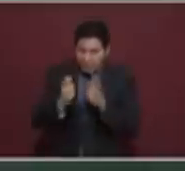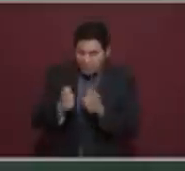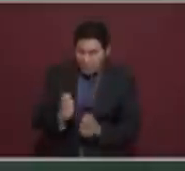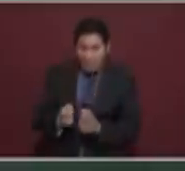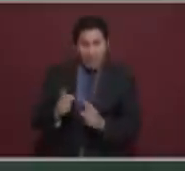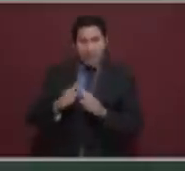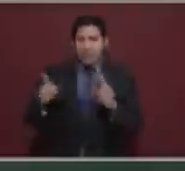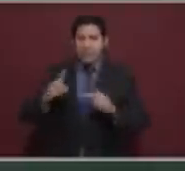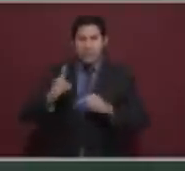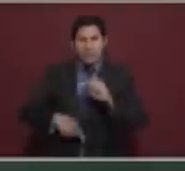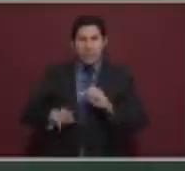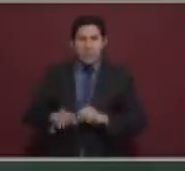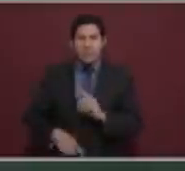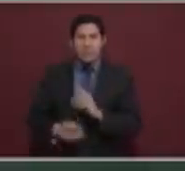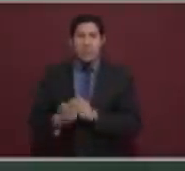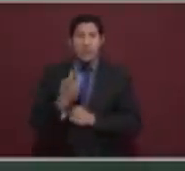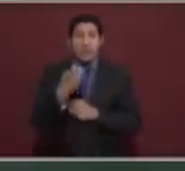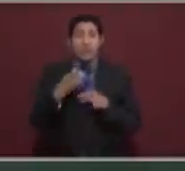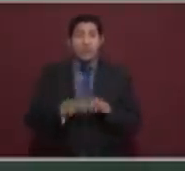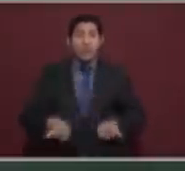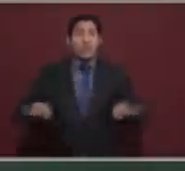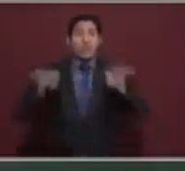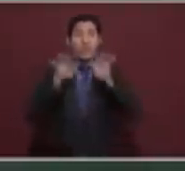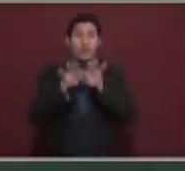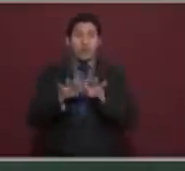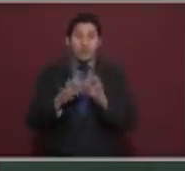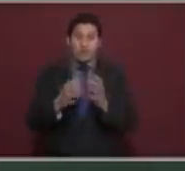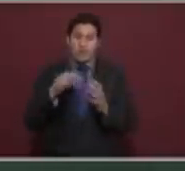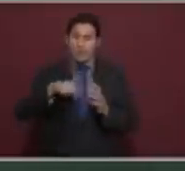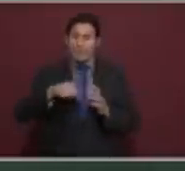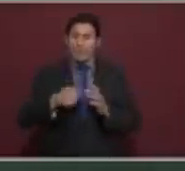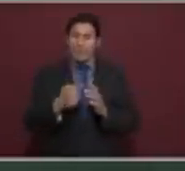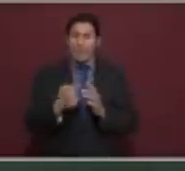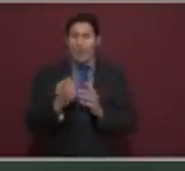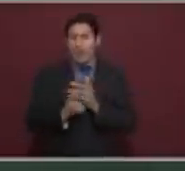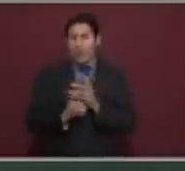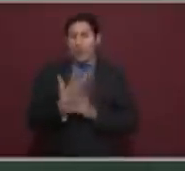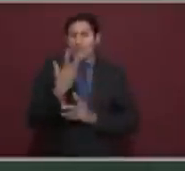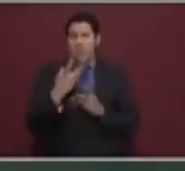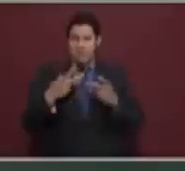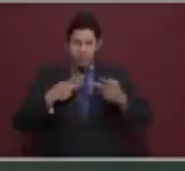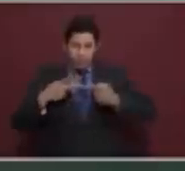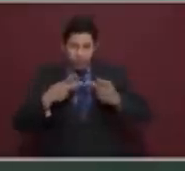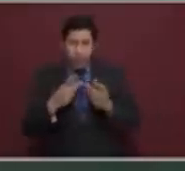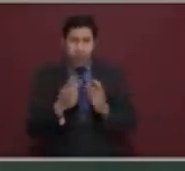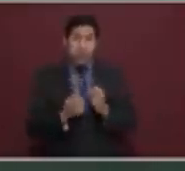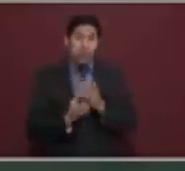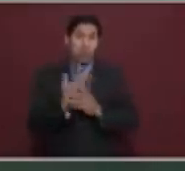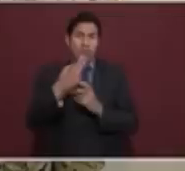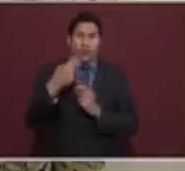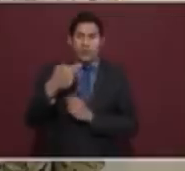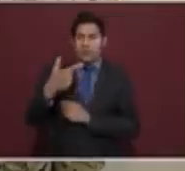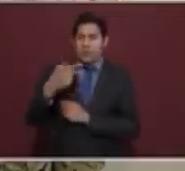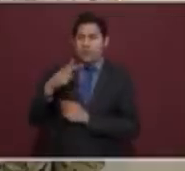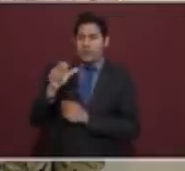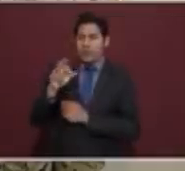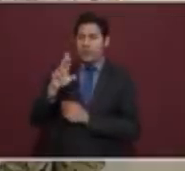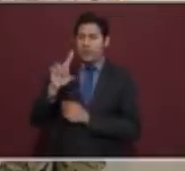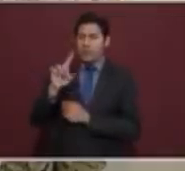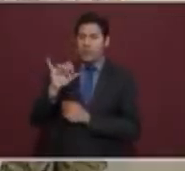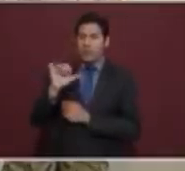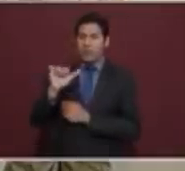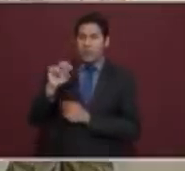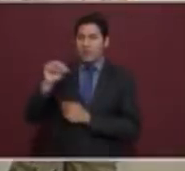tener condiciones con esta estrategia de la creación de la guardia nacional para garantizar